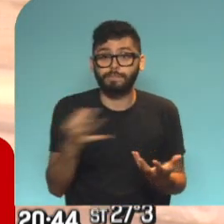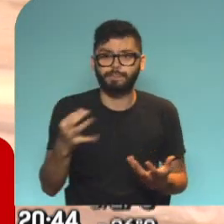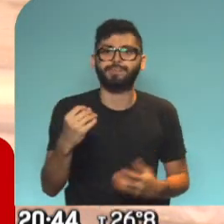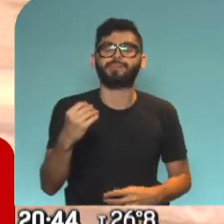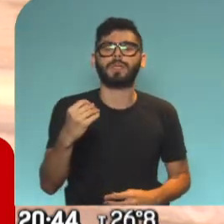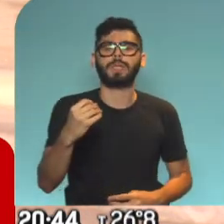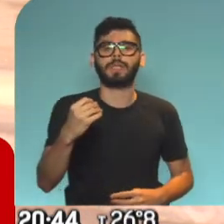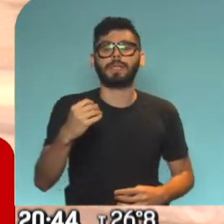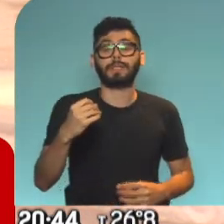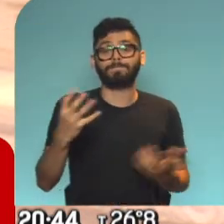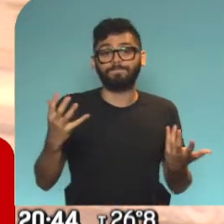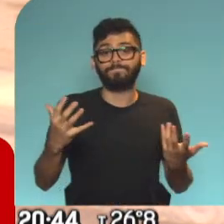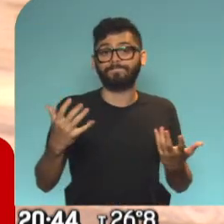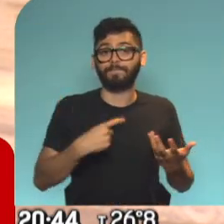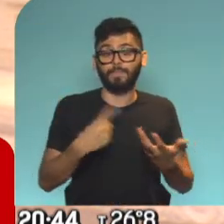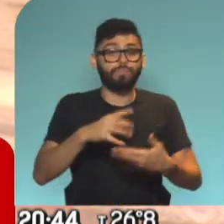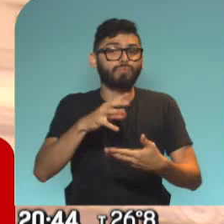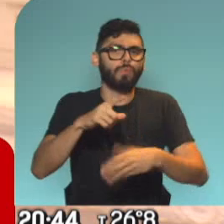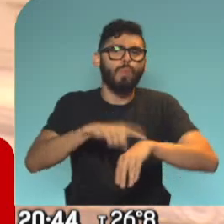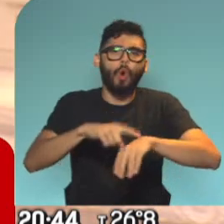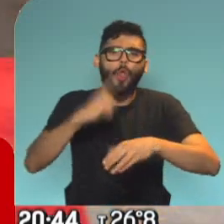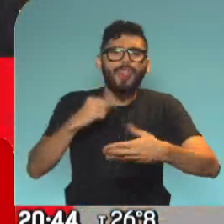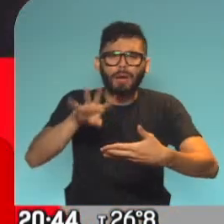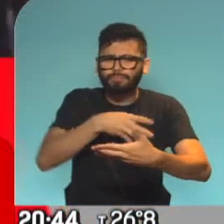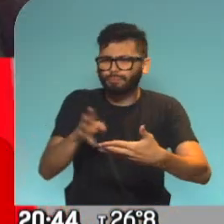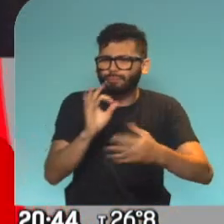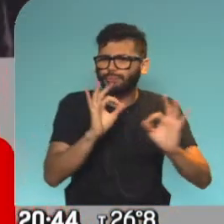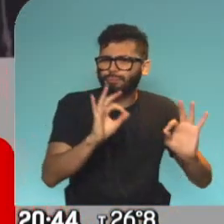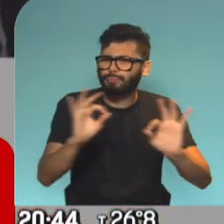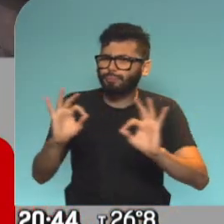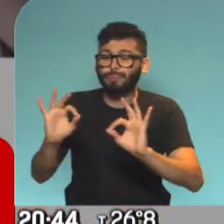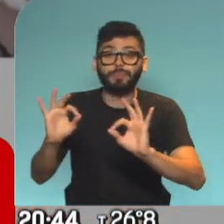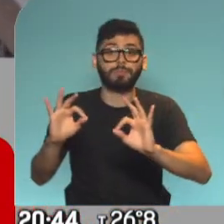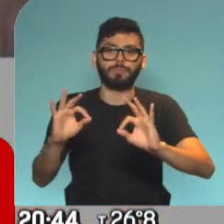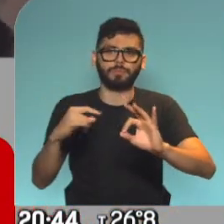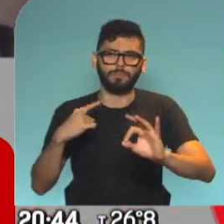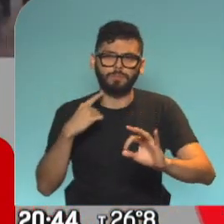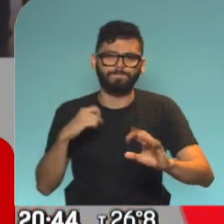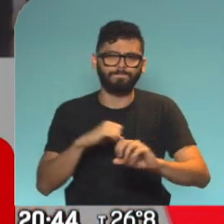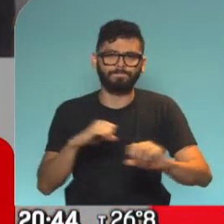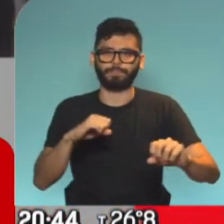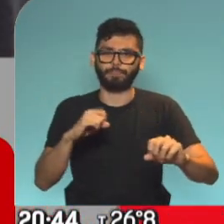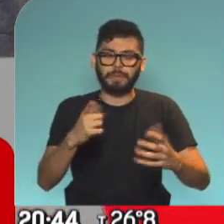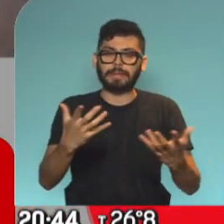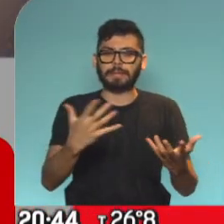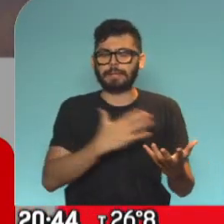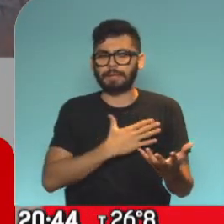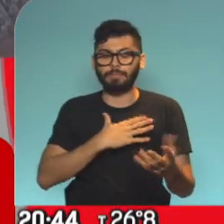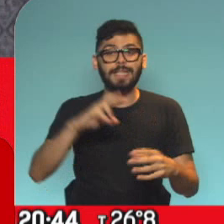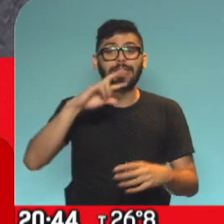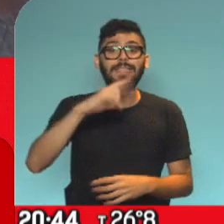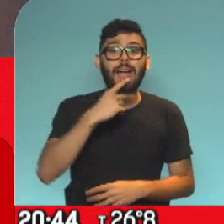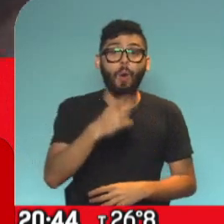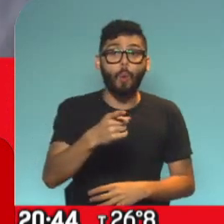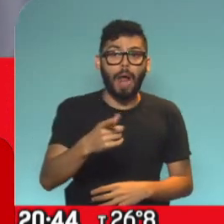es que, bueno, teníamos toda la agenda programada y sucedió este lamentable acontecimiento en la provincia de San